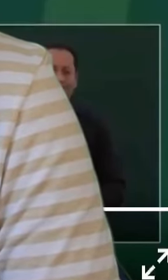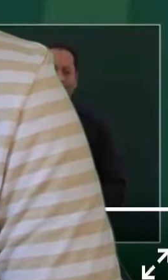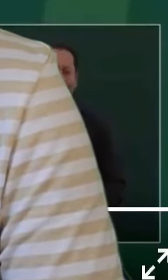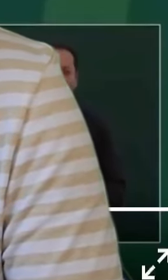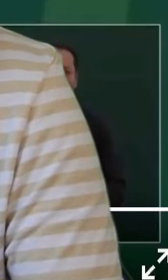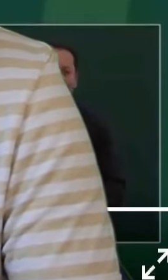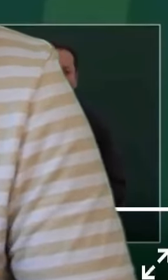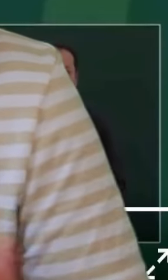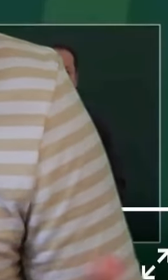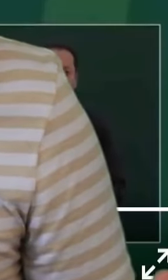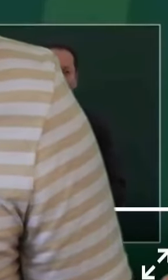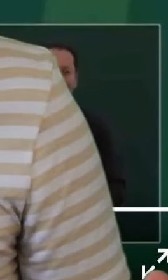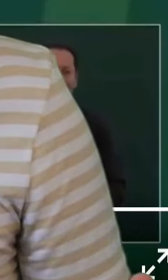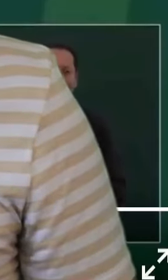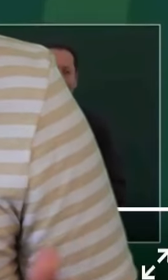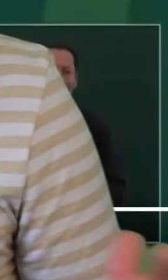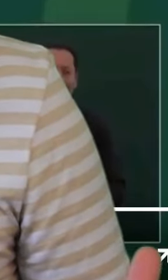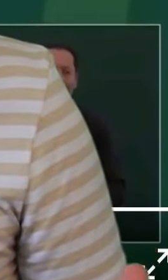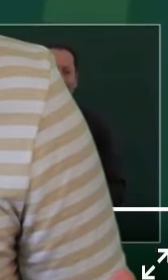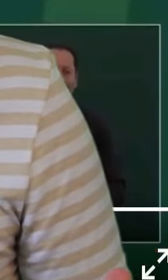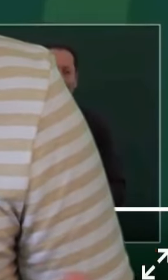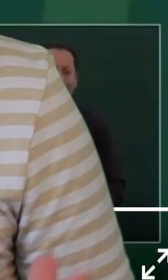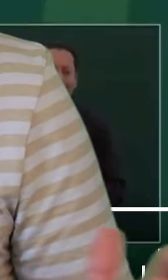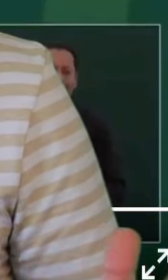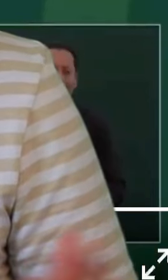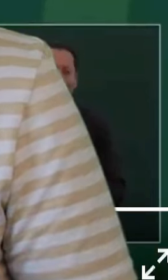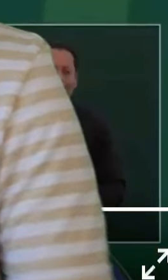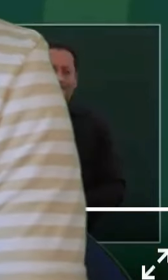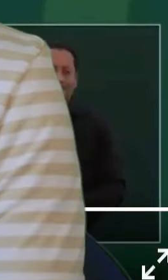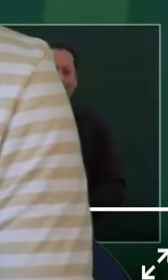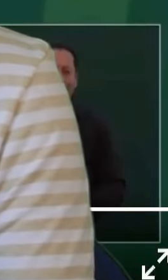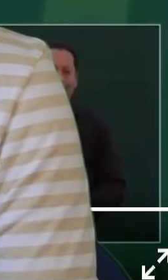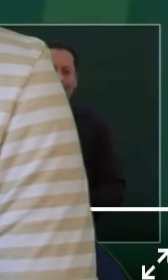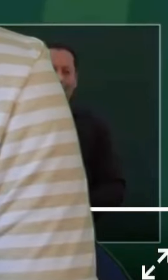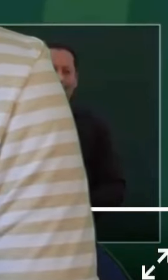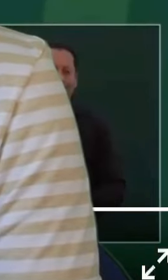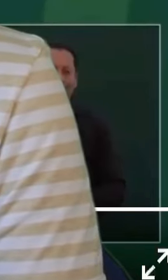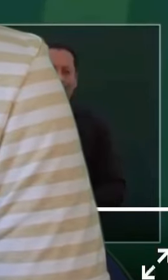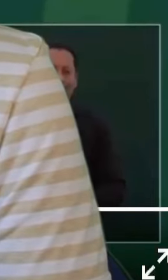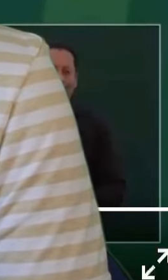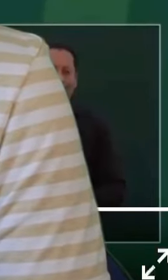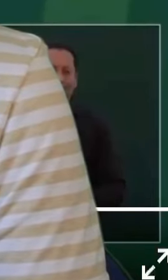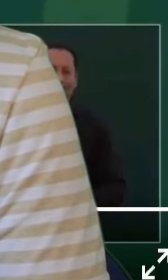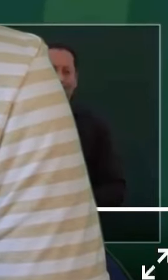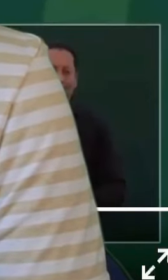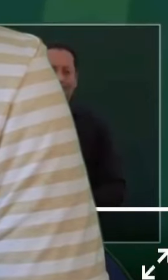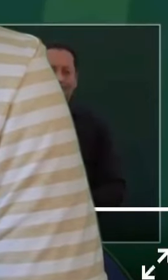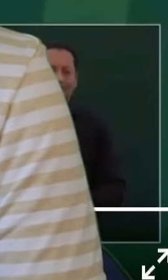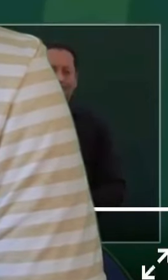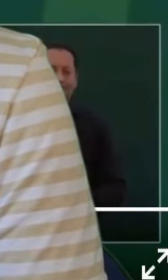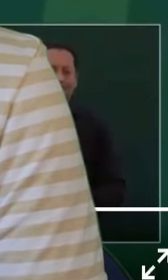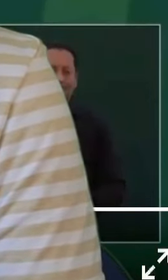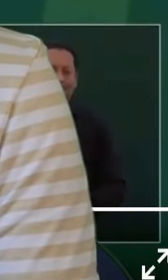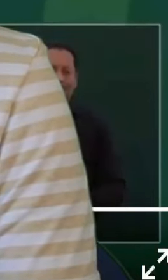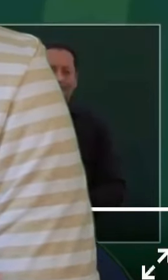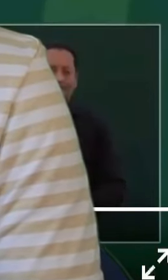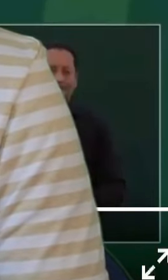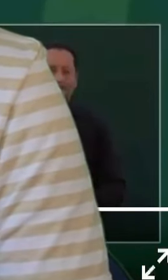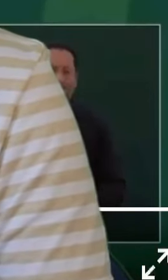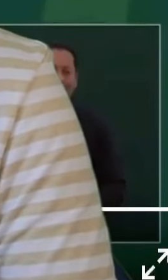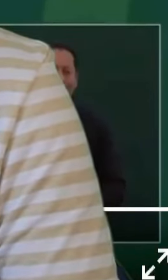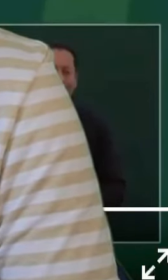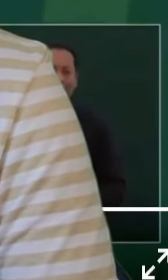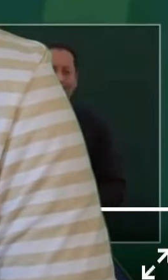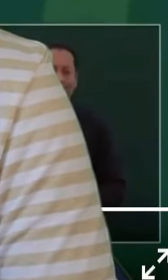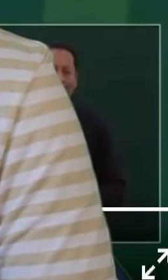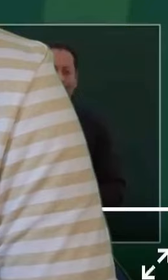a salvaguarda en su en su pues ahora sí que en el congreso y salven